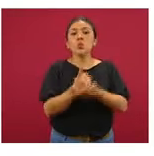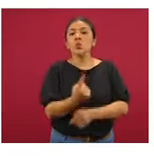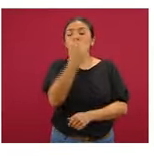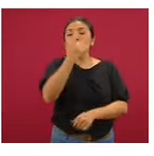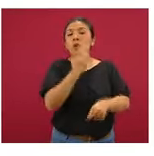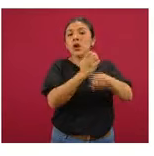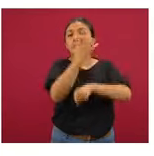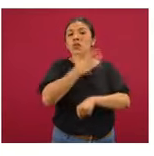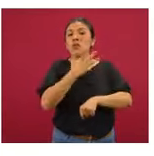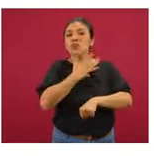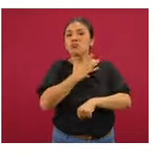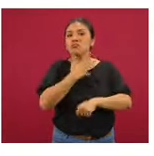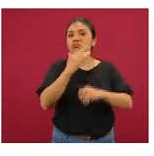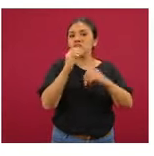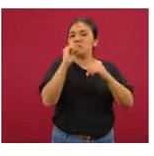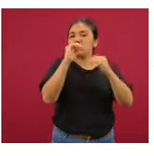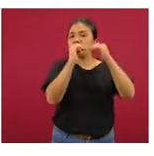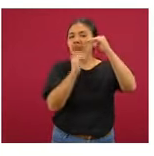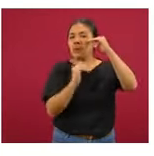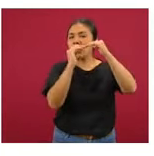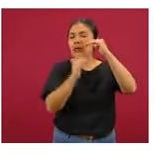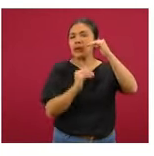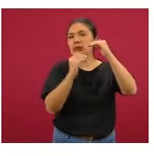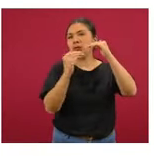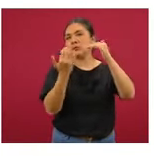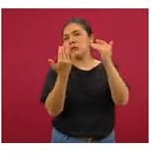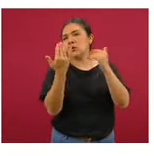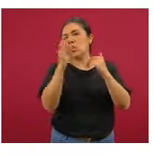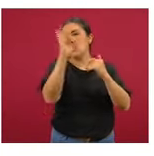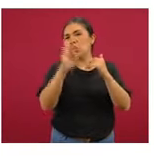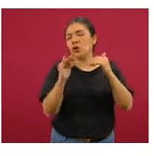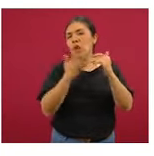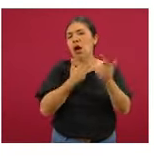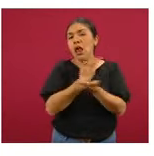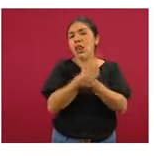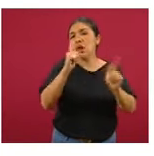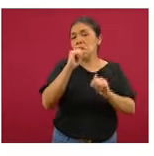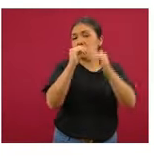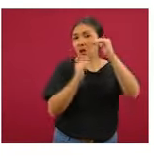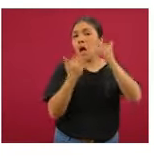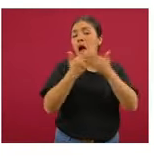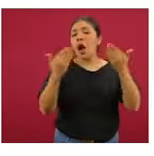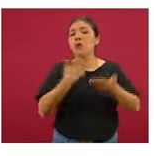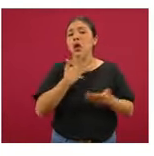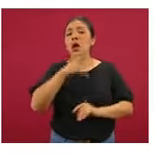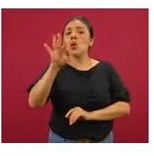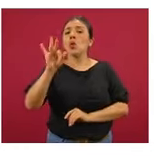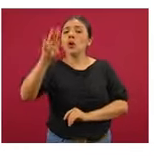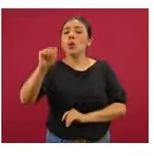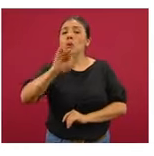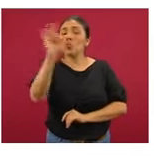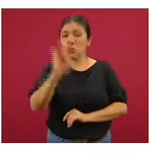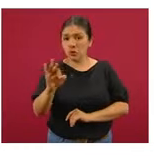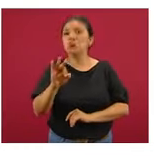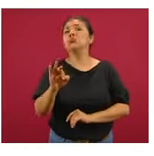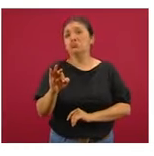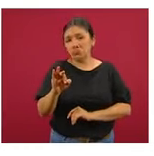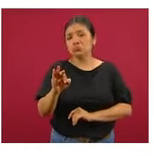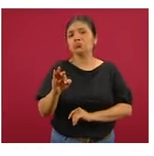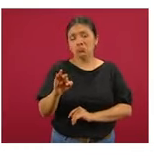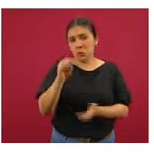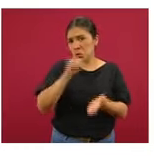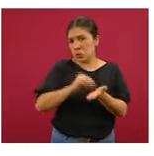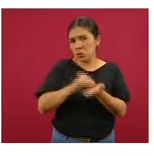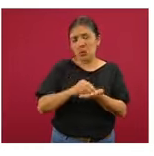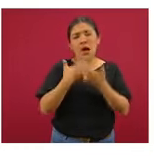momento tenía poco menos de la mitad de sus camas disponibles. El día de hoy es 49%. Aún así, para el número